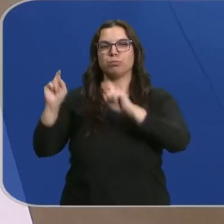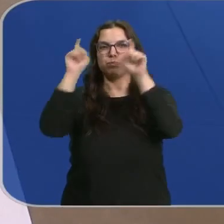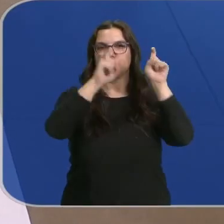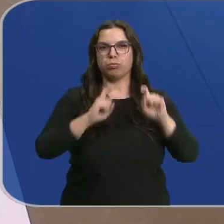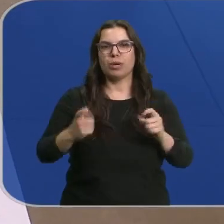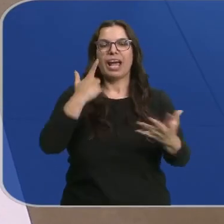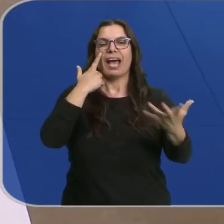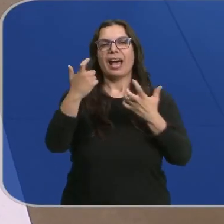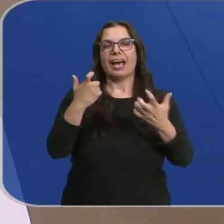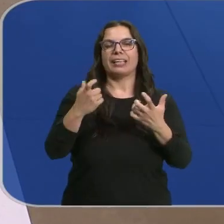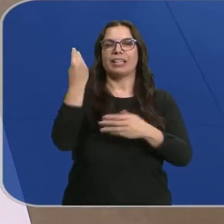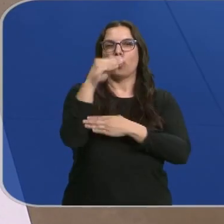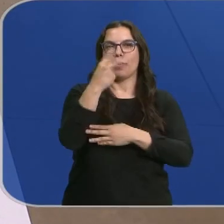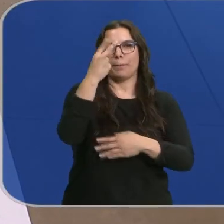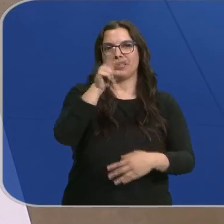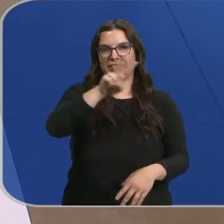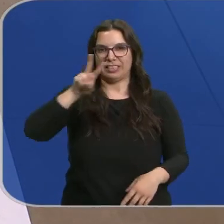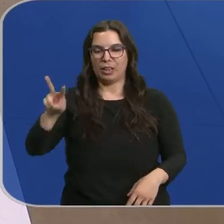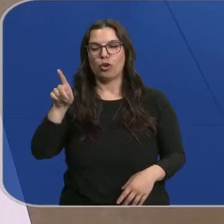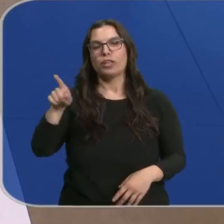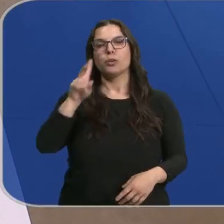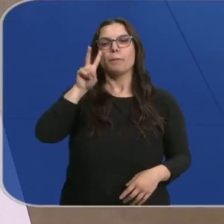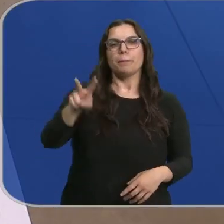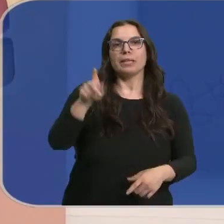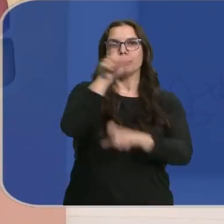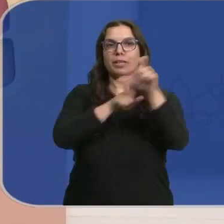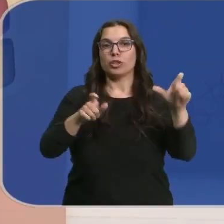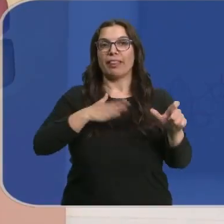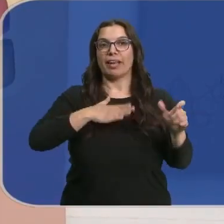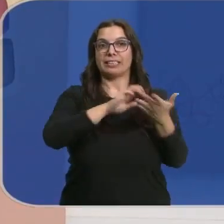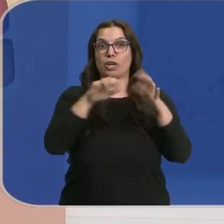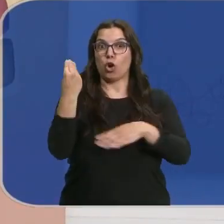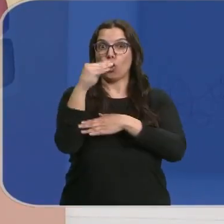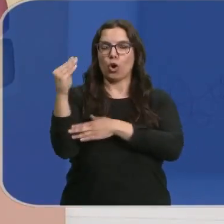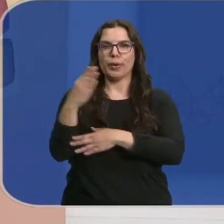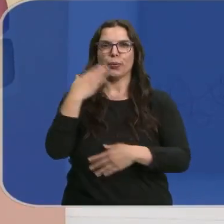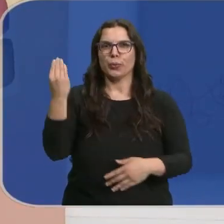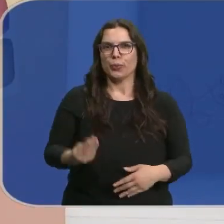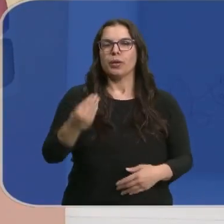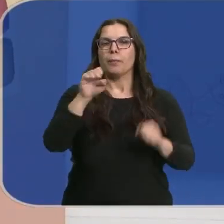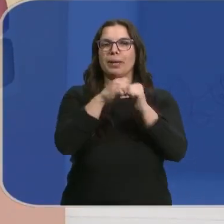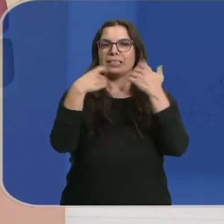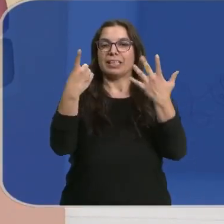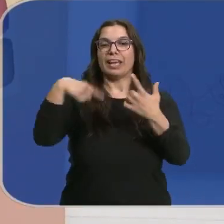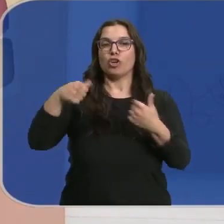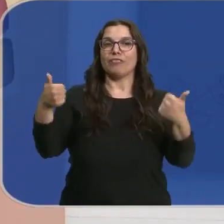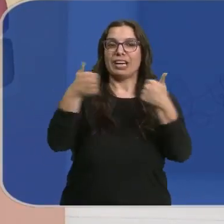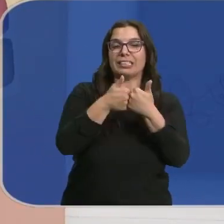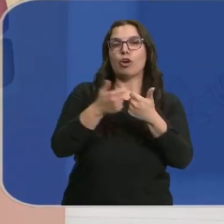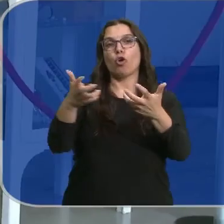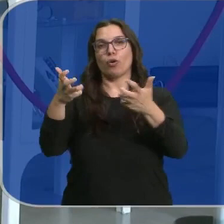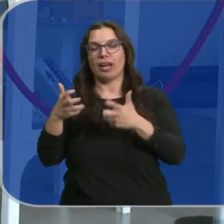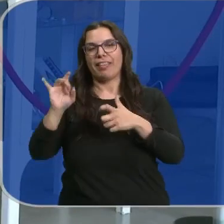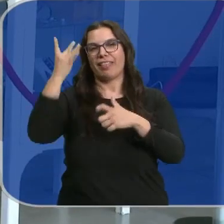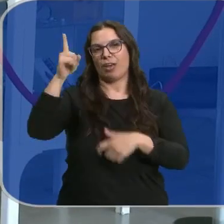itinerante de Arte Joven 2022. Una ventana al talento de la juventud de Castilla y León. Son 26 obras de los finalistas y ganadores de